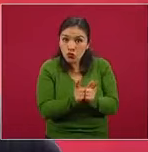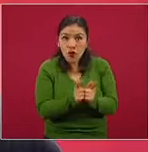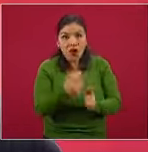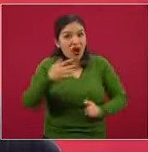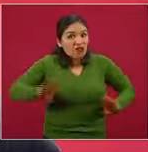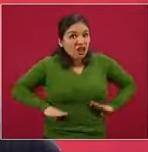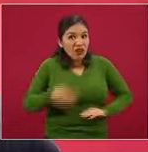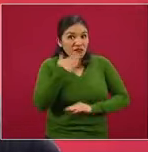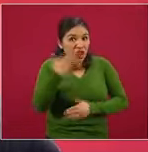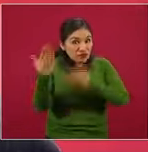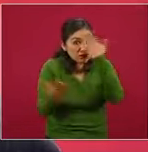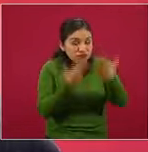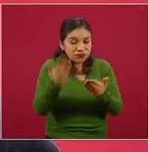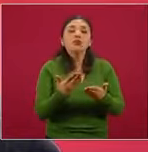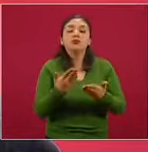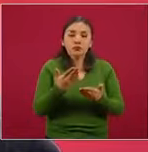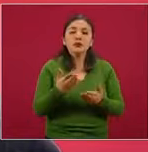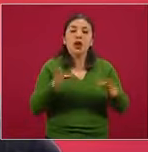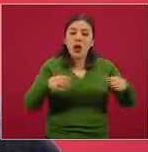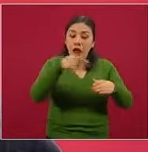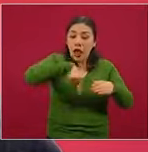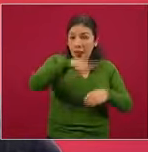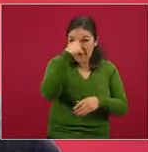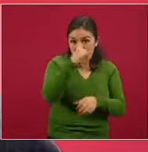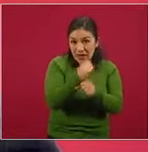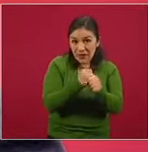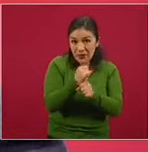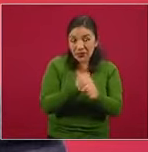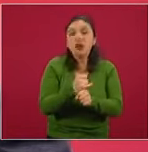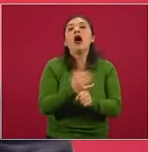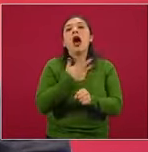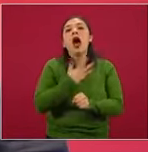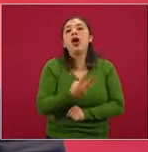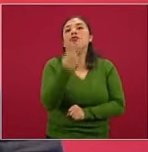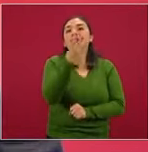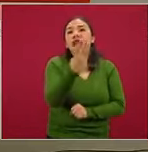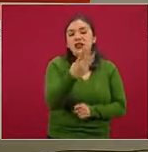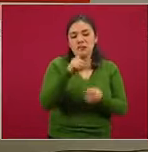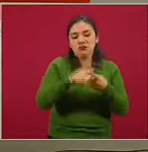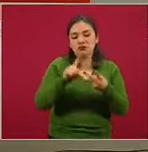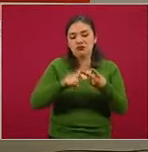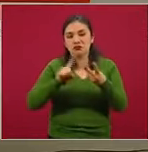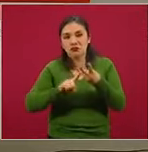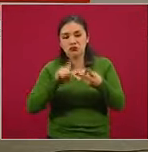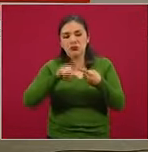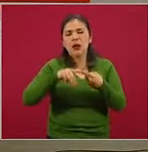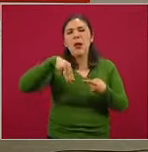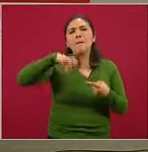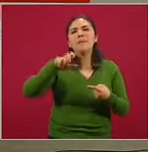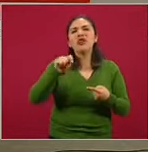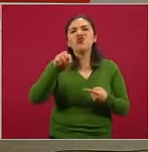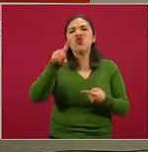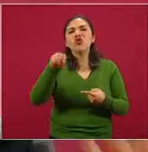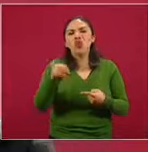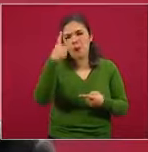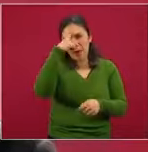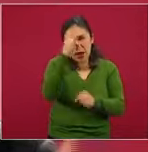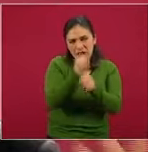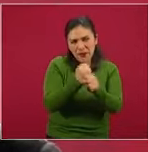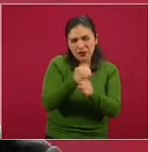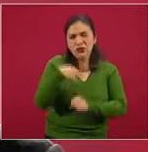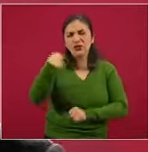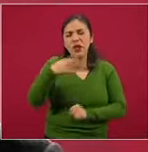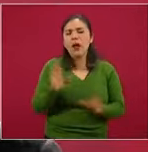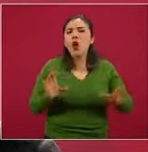competentes, y el comité o la comisión de investigación tiene 3 ramas, una sobre métodos de investigación, generalmente